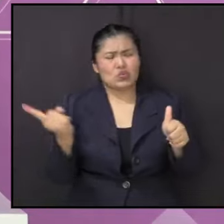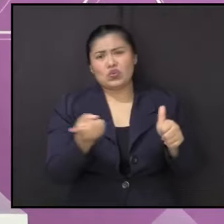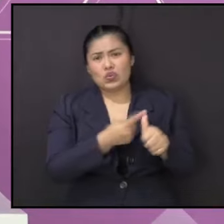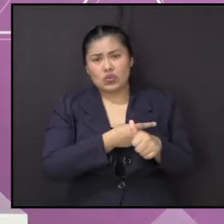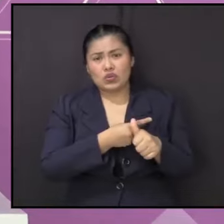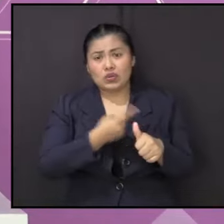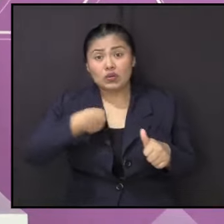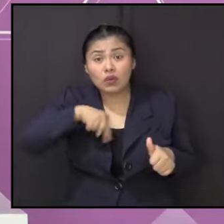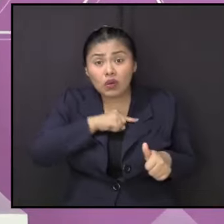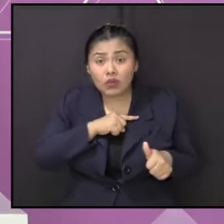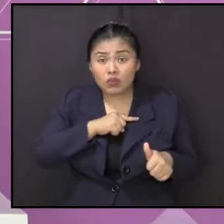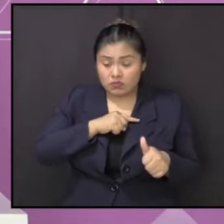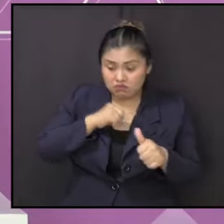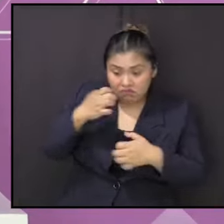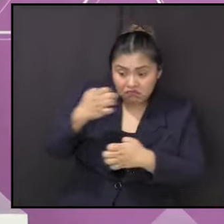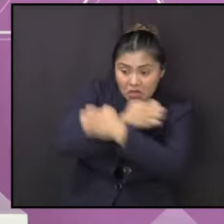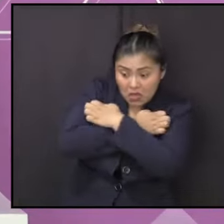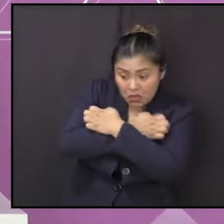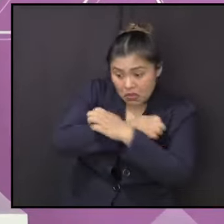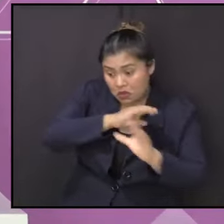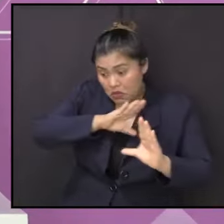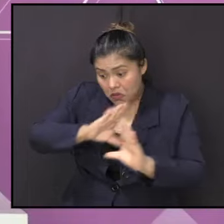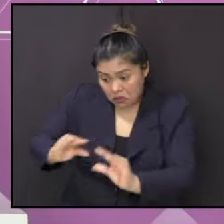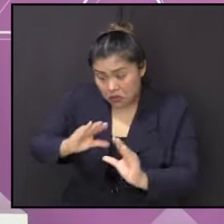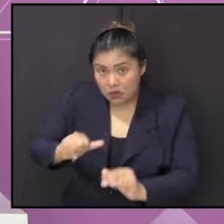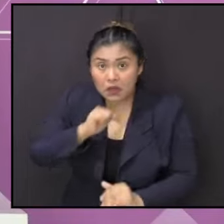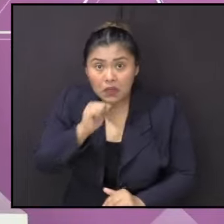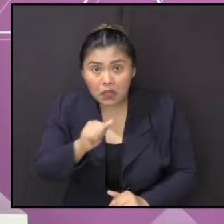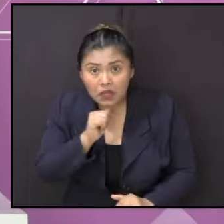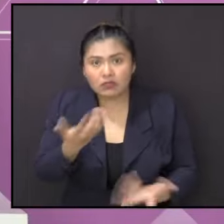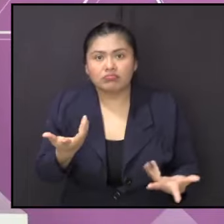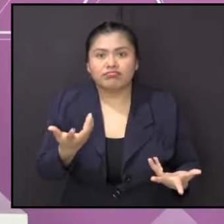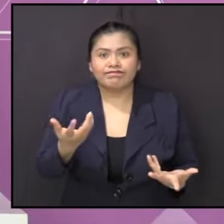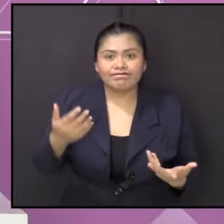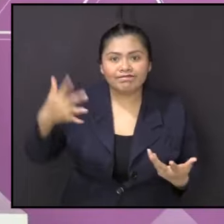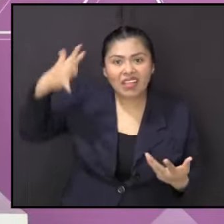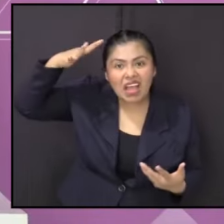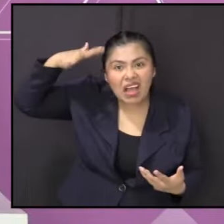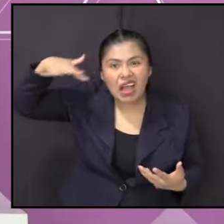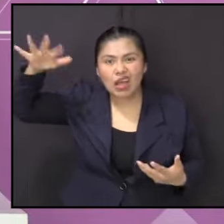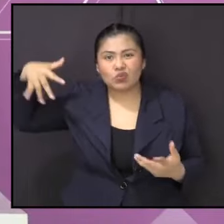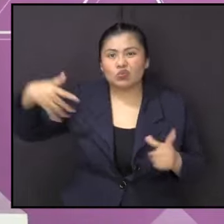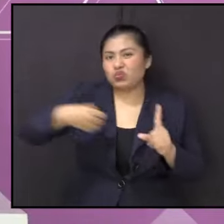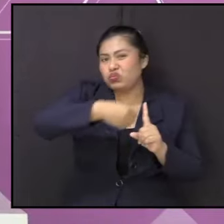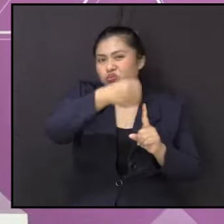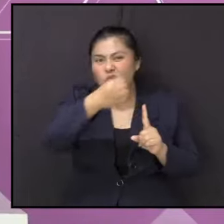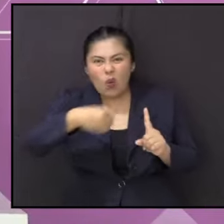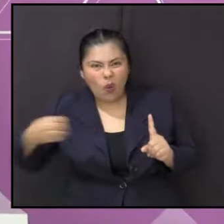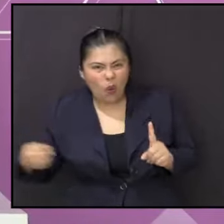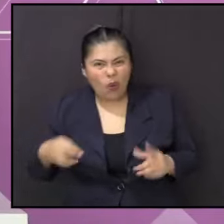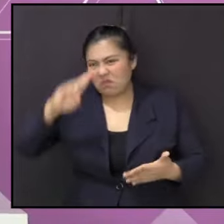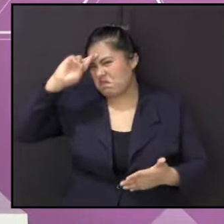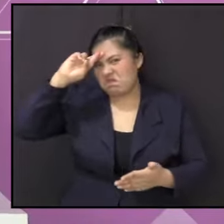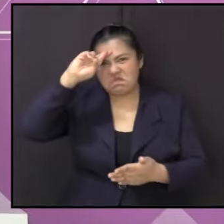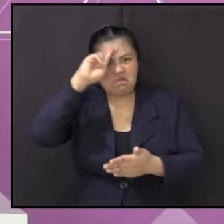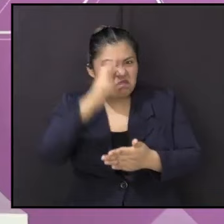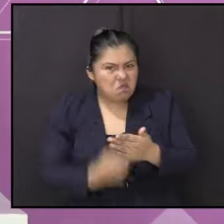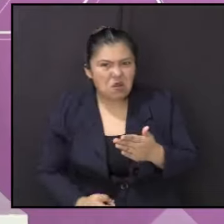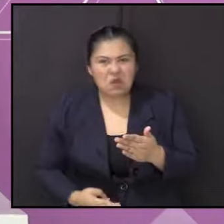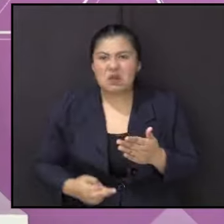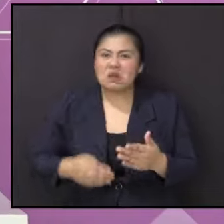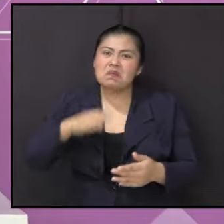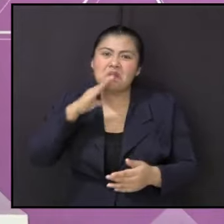desde a temprana edad, vamos a tener adultos totalmente desordenados, indisciplinados, que no cuidan el medio ambiente, que no